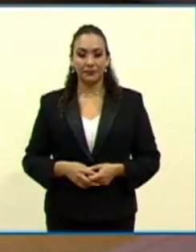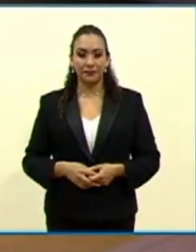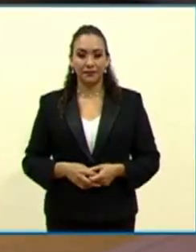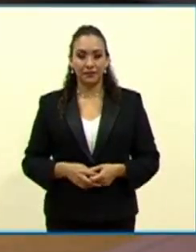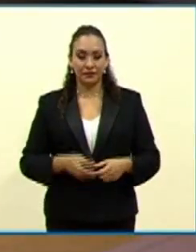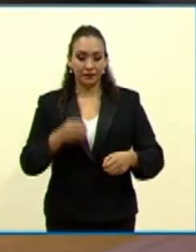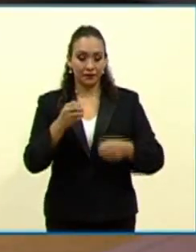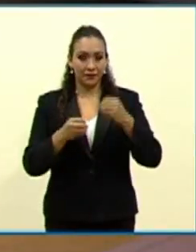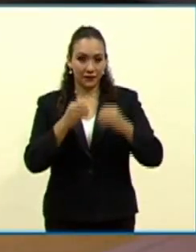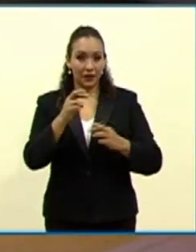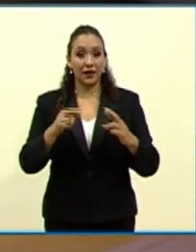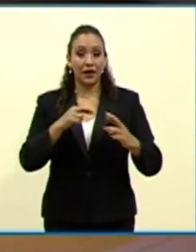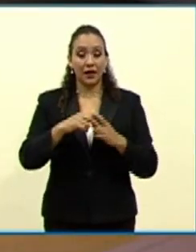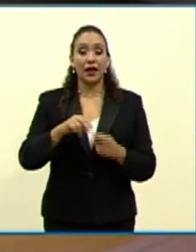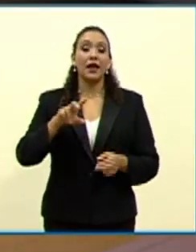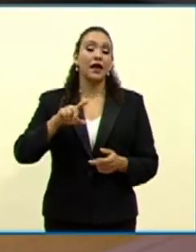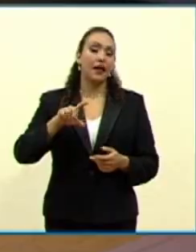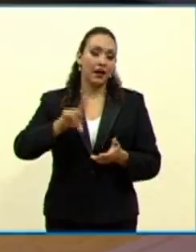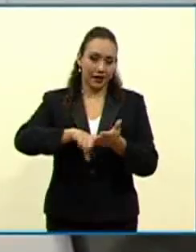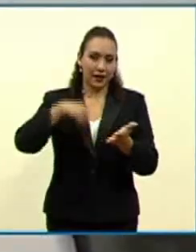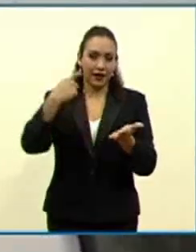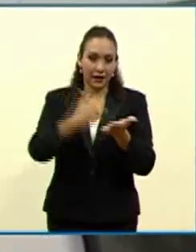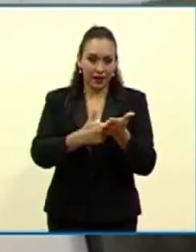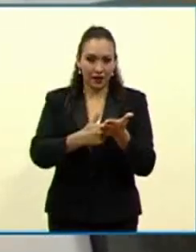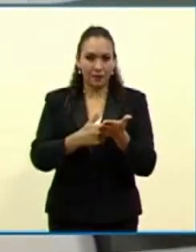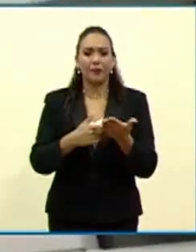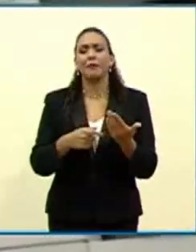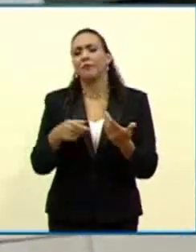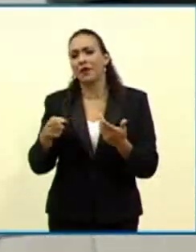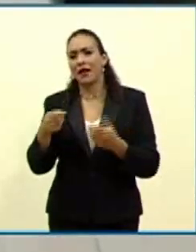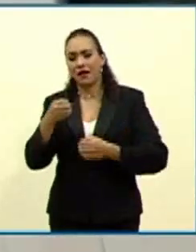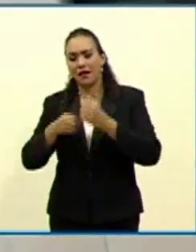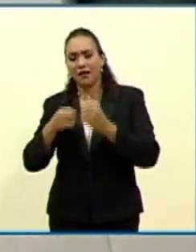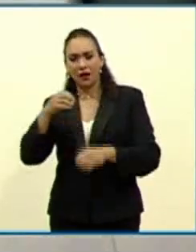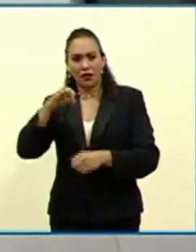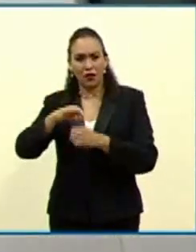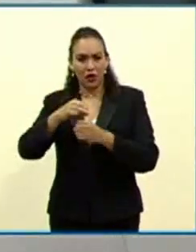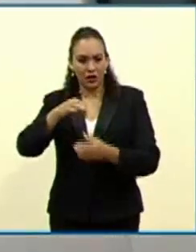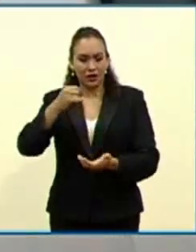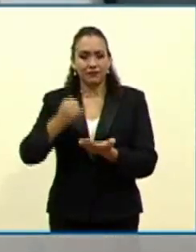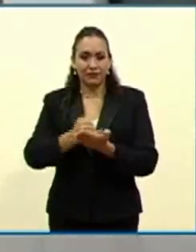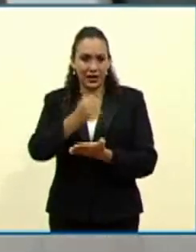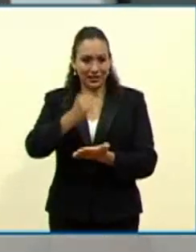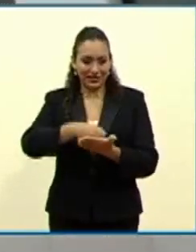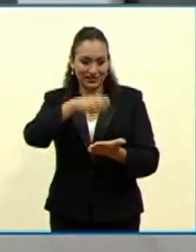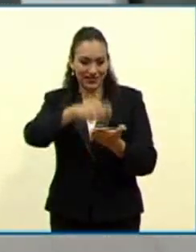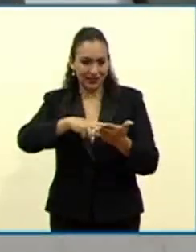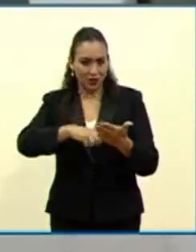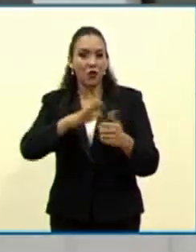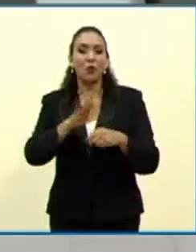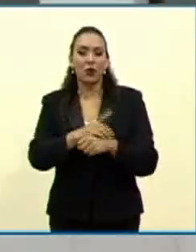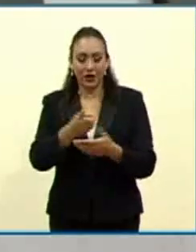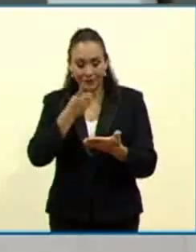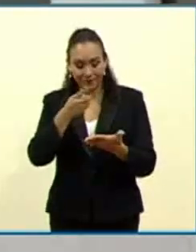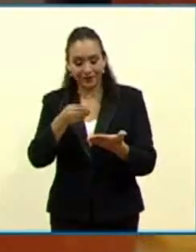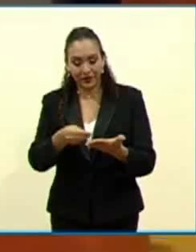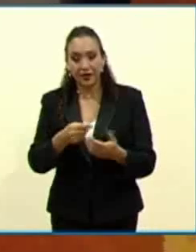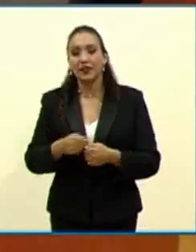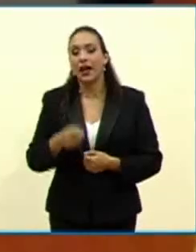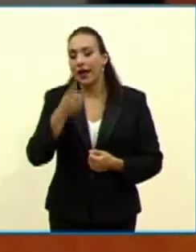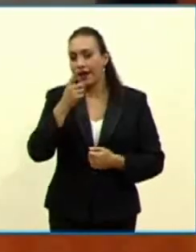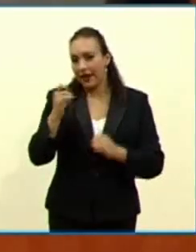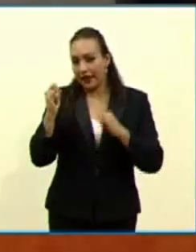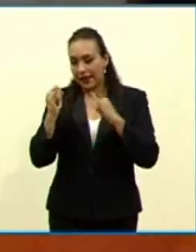Y la Sala Regional Jalapa modificó la sentencia del Tribunal Electoral de Oaxaca, que a su vez ajustó el acuerdo del